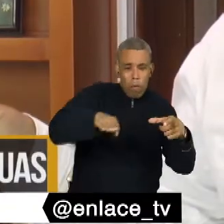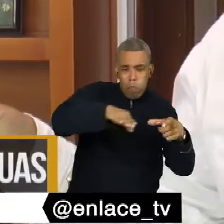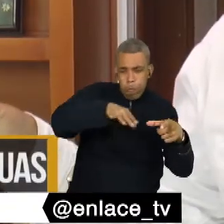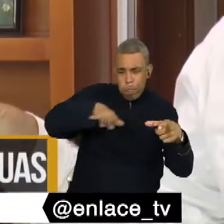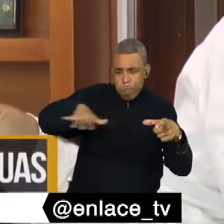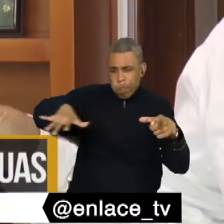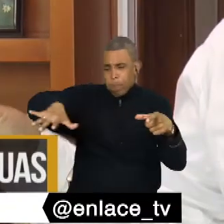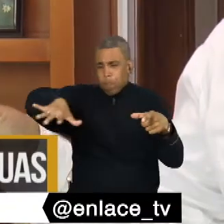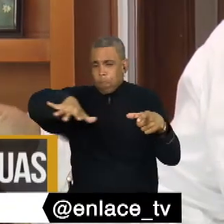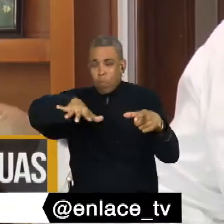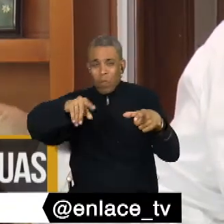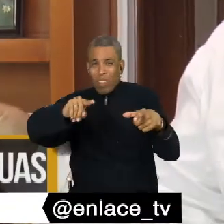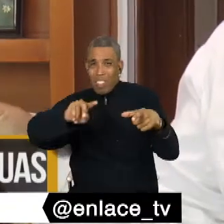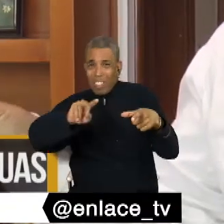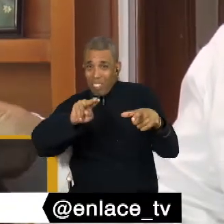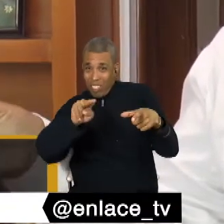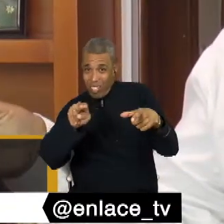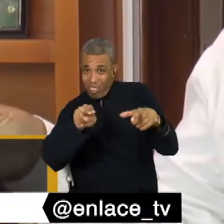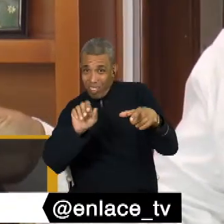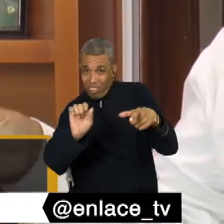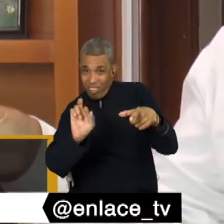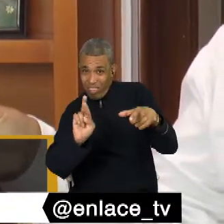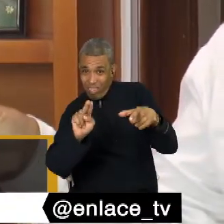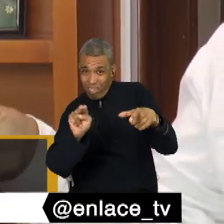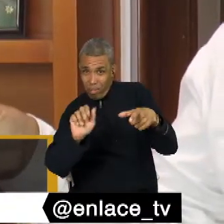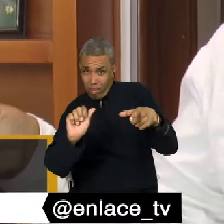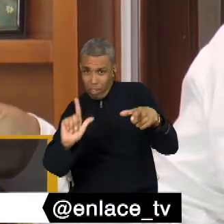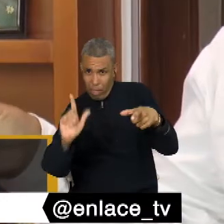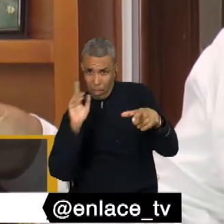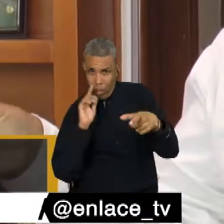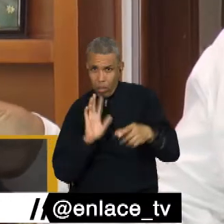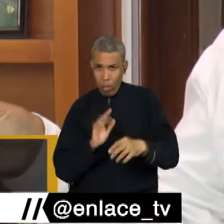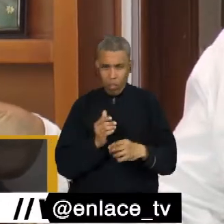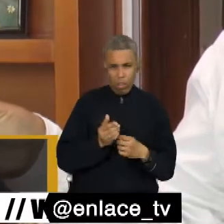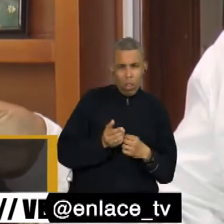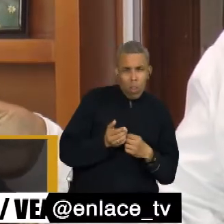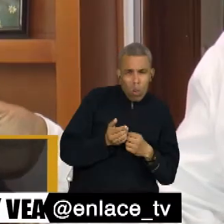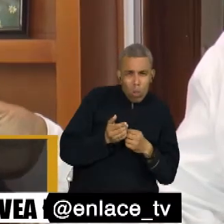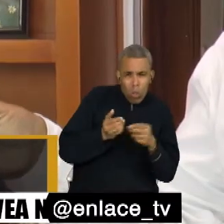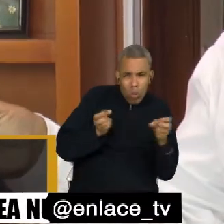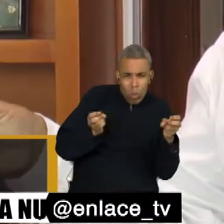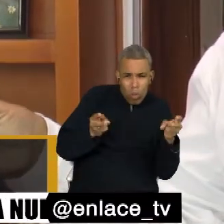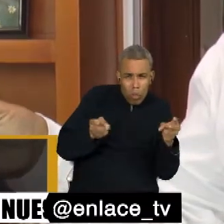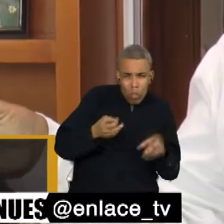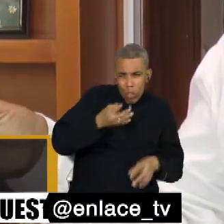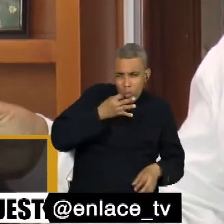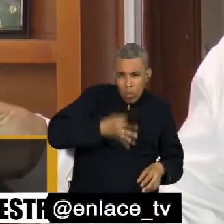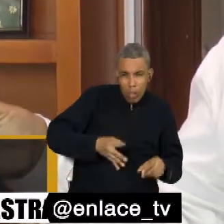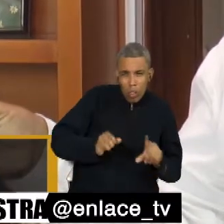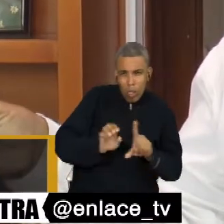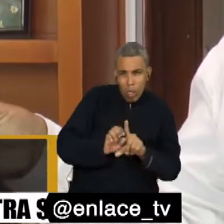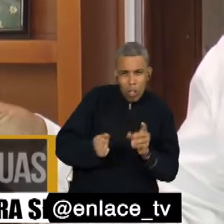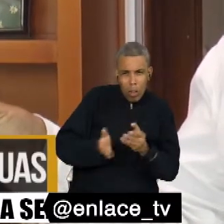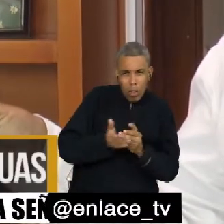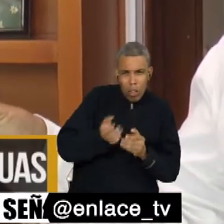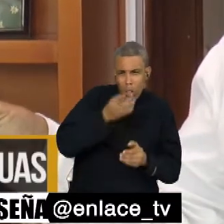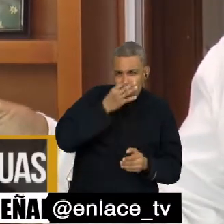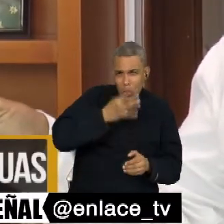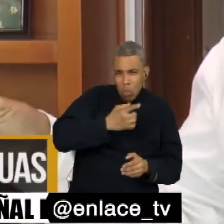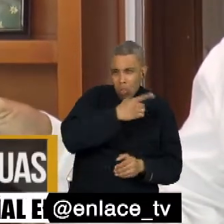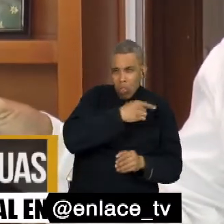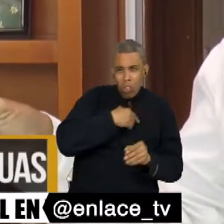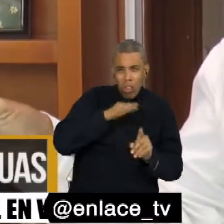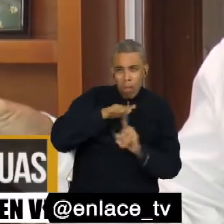recorridos y hoy acabamos de hacer un recorrido a la entrada del caño del Zarzal en el sector del puente de la